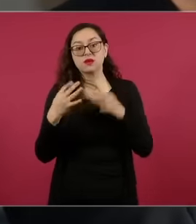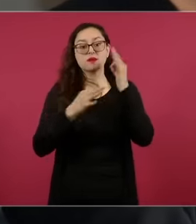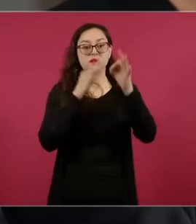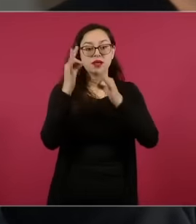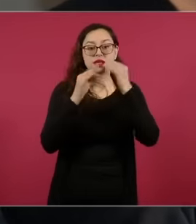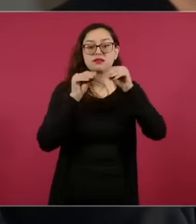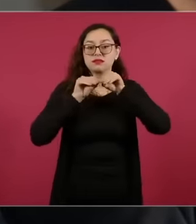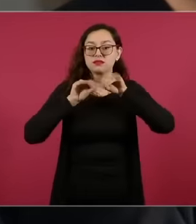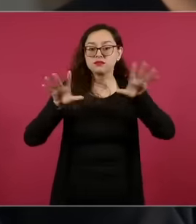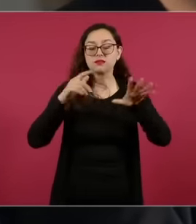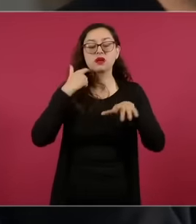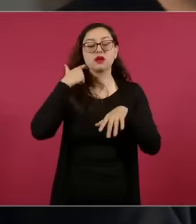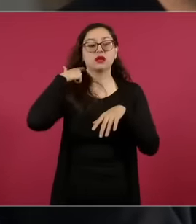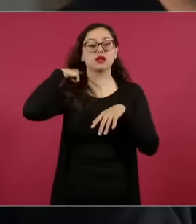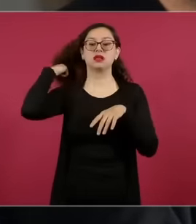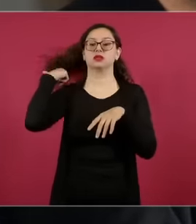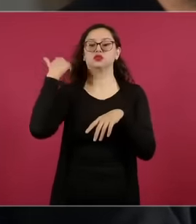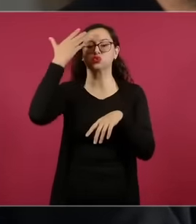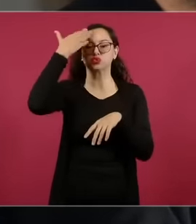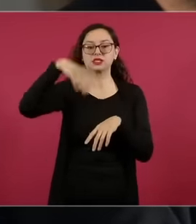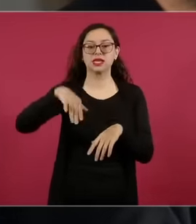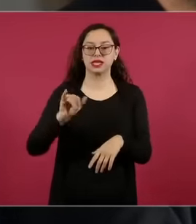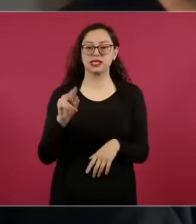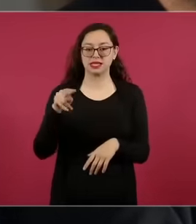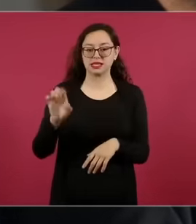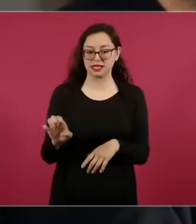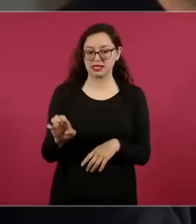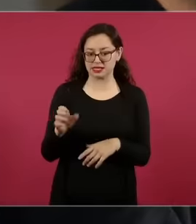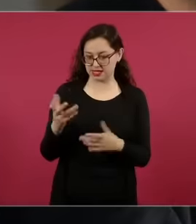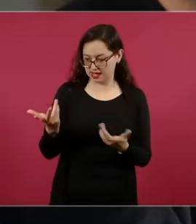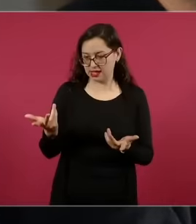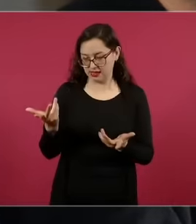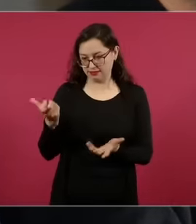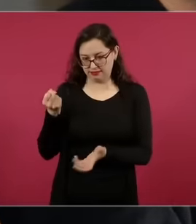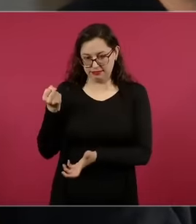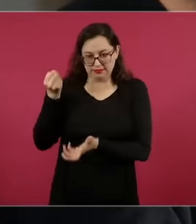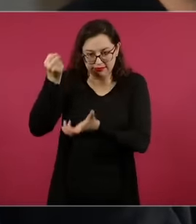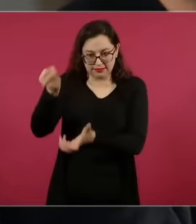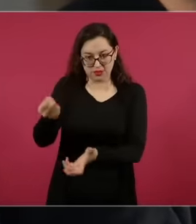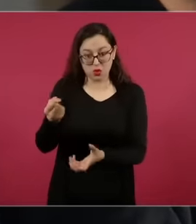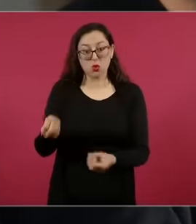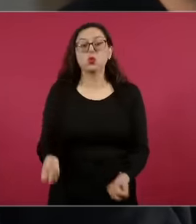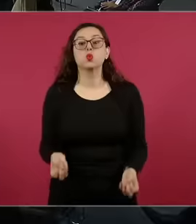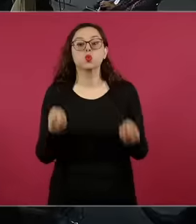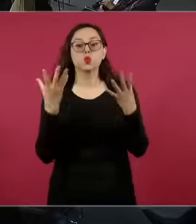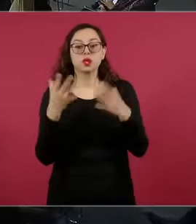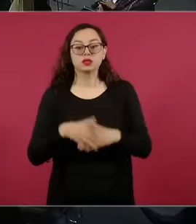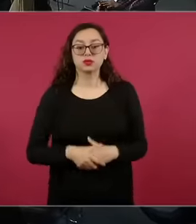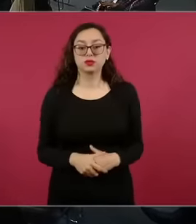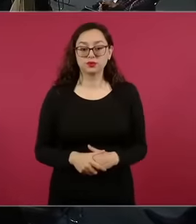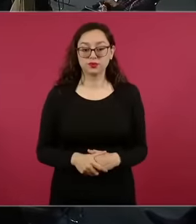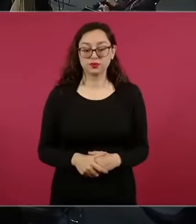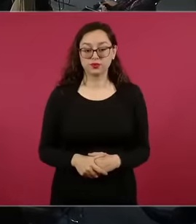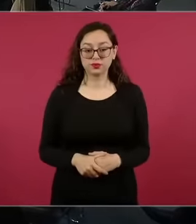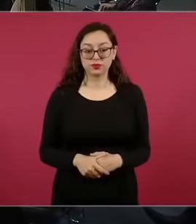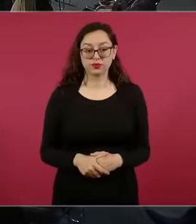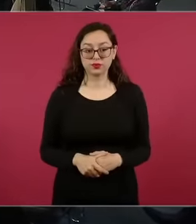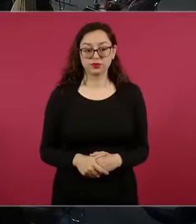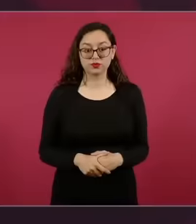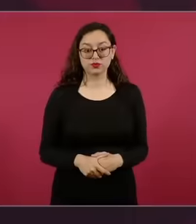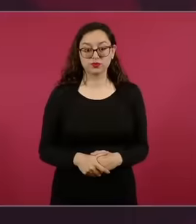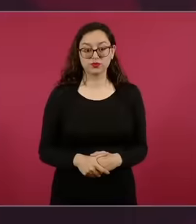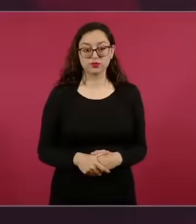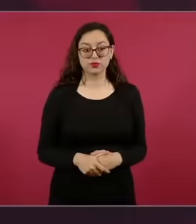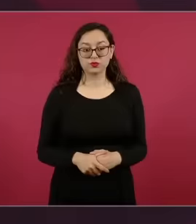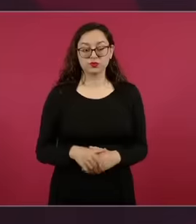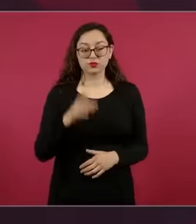que el INE lo otorga, pero se tiene que ser aprobado por Hacienda. ¿Cómo cuánto se estaría hablando? Pero fíjense,